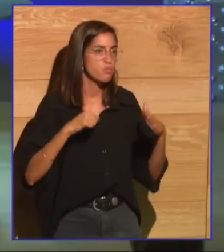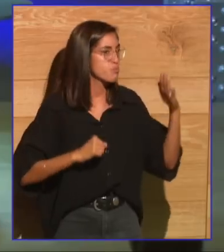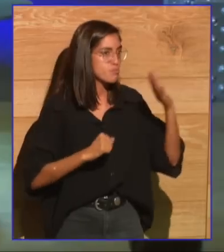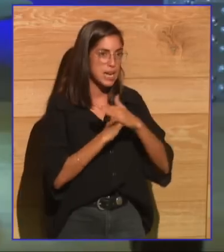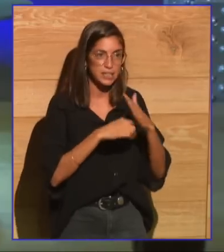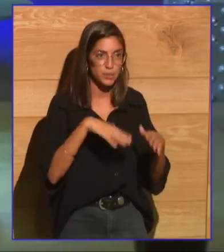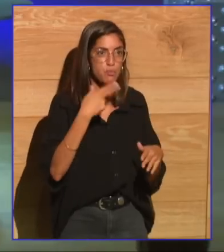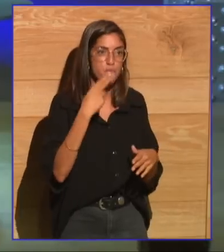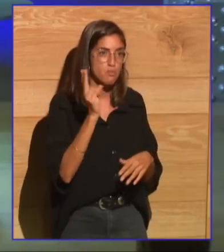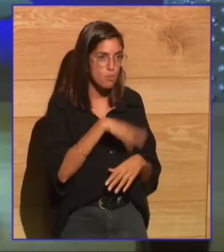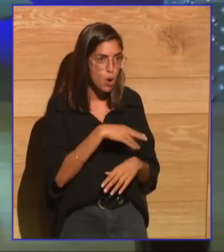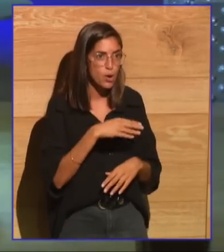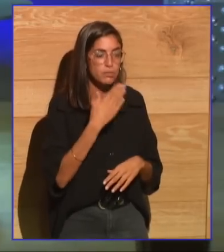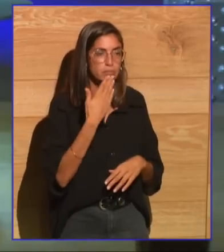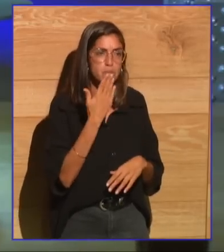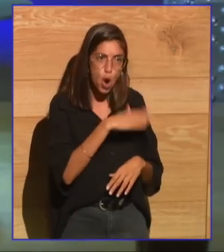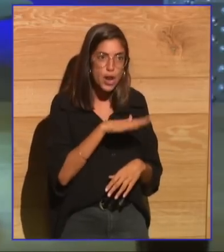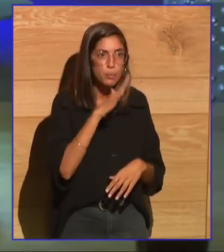caballo cualquier